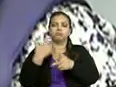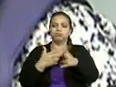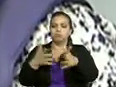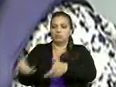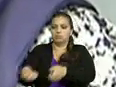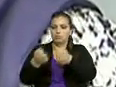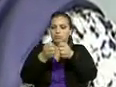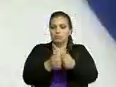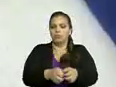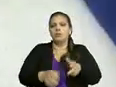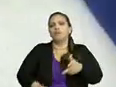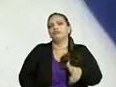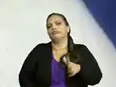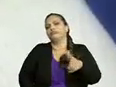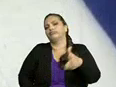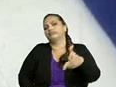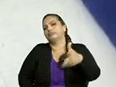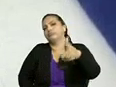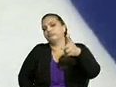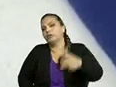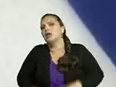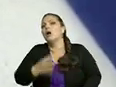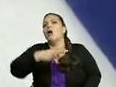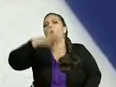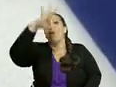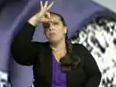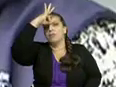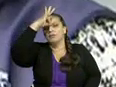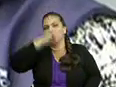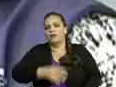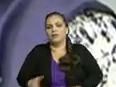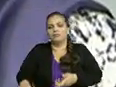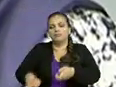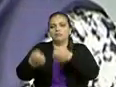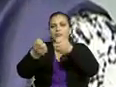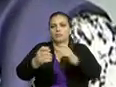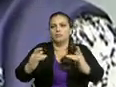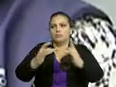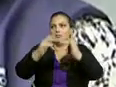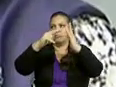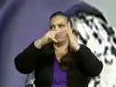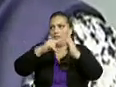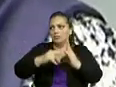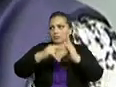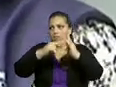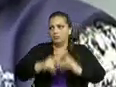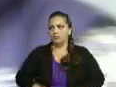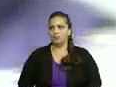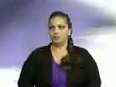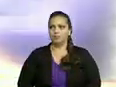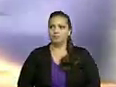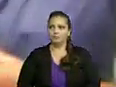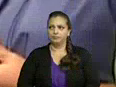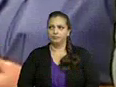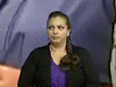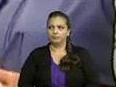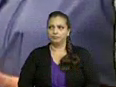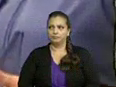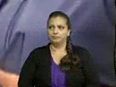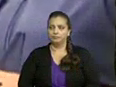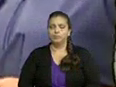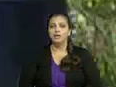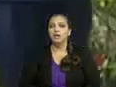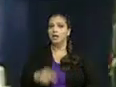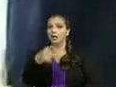pierna izquierda, médico lo valora. Resuelven el problema, me indicaron de que el paciente viene sin familiares. Personal de